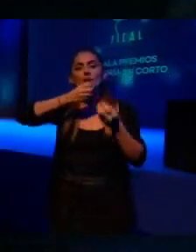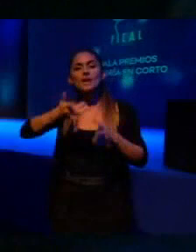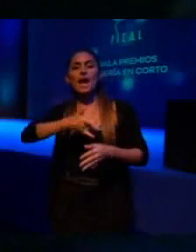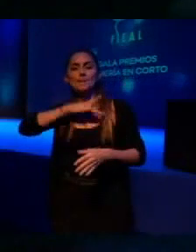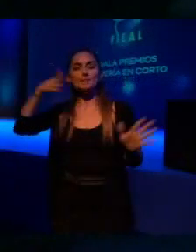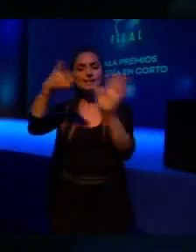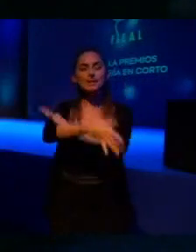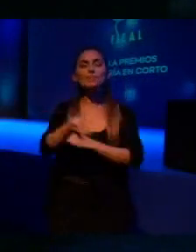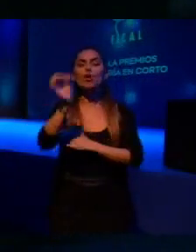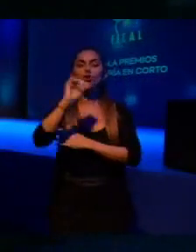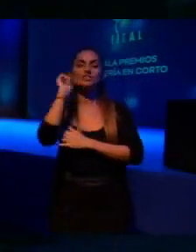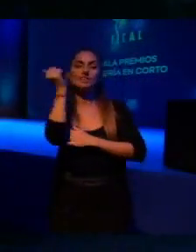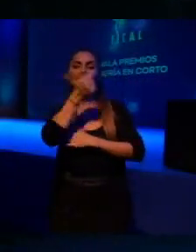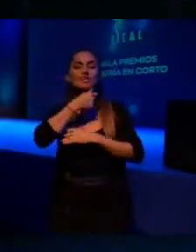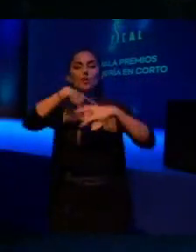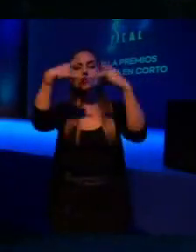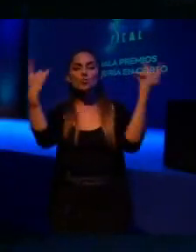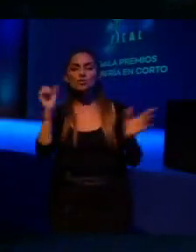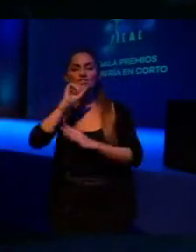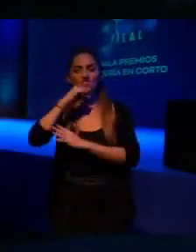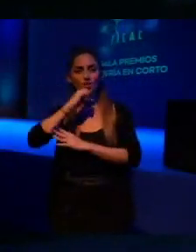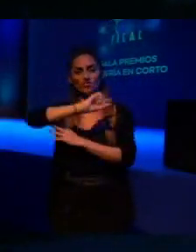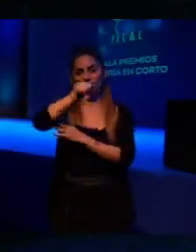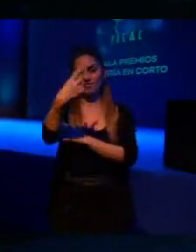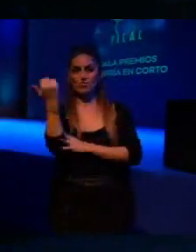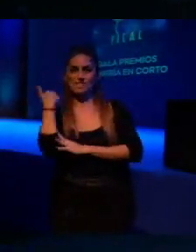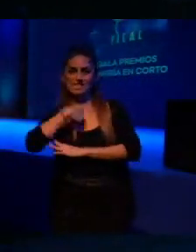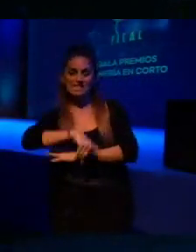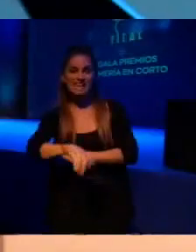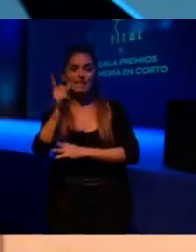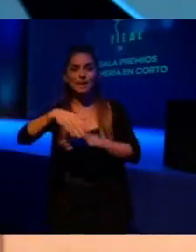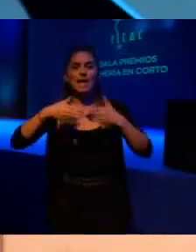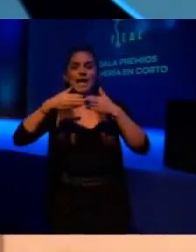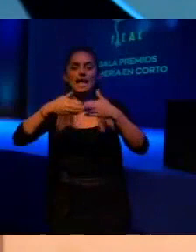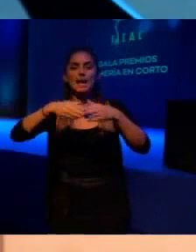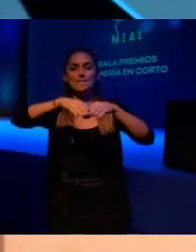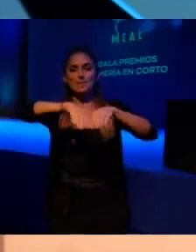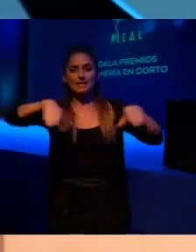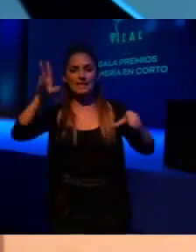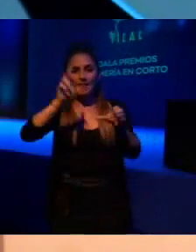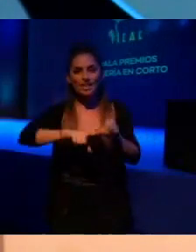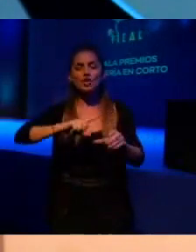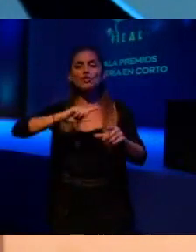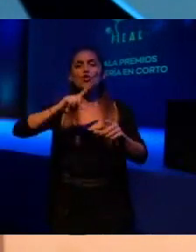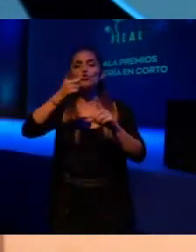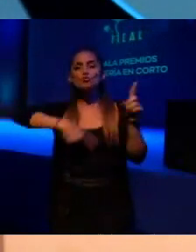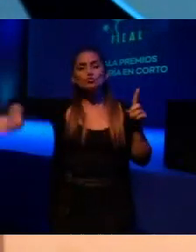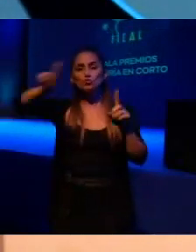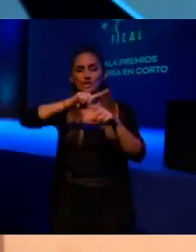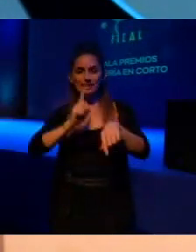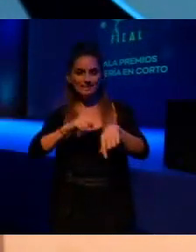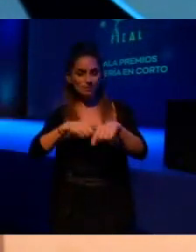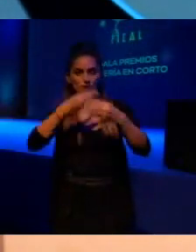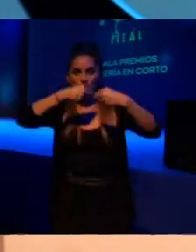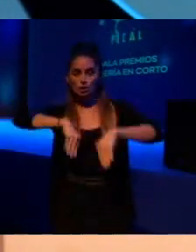Secreto de Puente Viejo, y después llegarían sus trabajos en El Embarcadero, Sin Límites, La Rueda del Tiempo, Historias para no